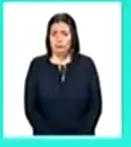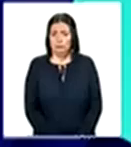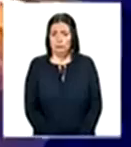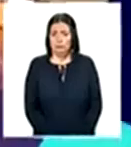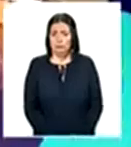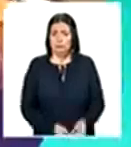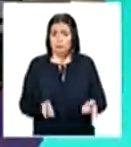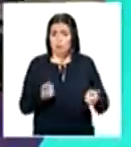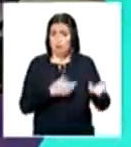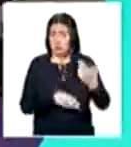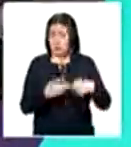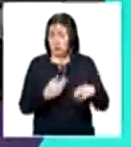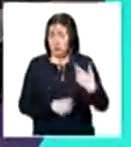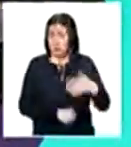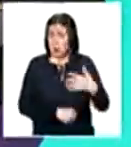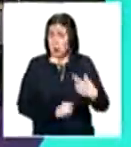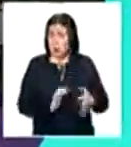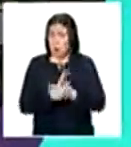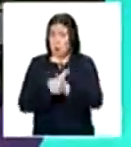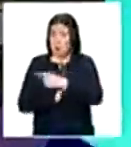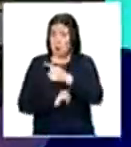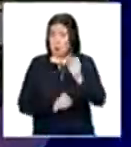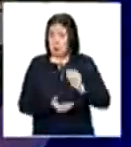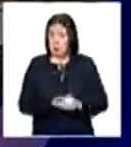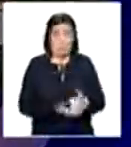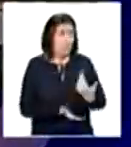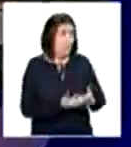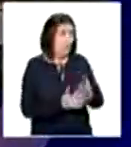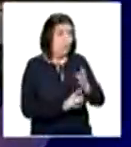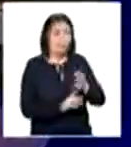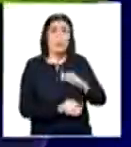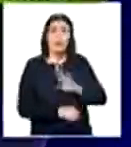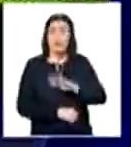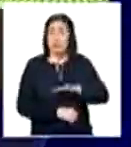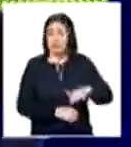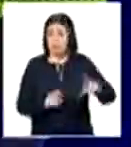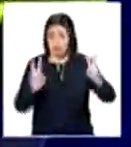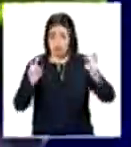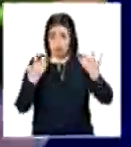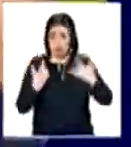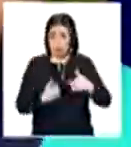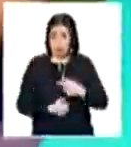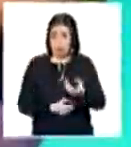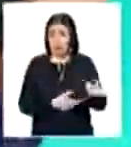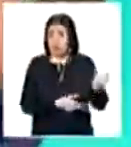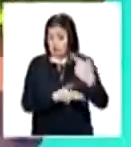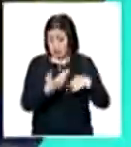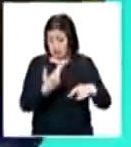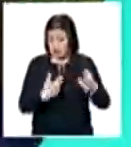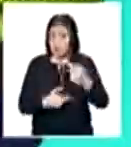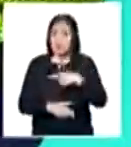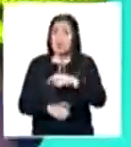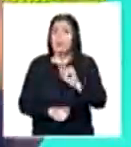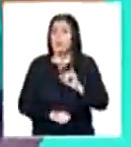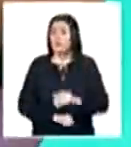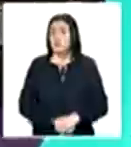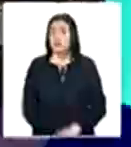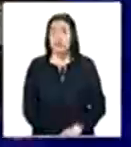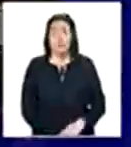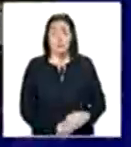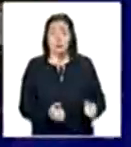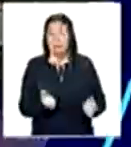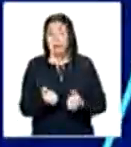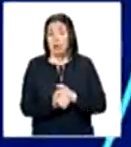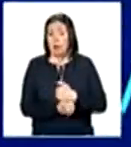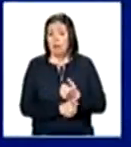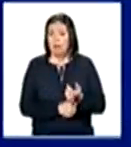Y al regresar, grandes talentos en los castings de Yo Soy Kids. Con esto y más, regresa. Que me quiera.